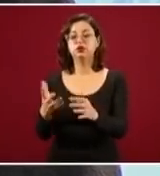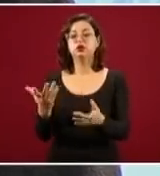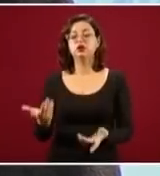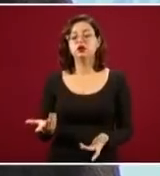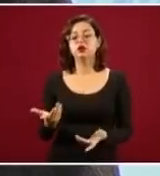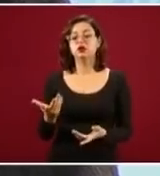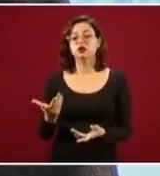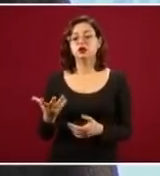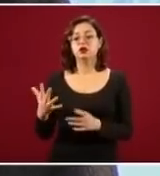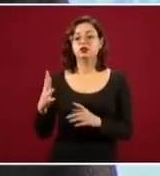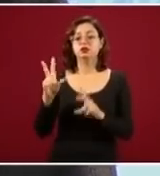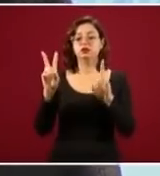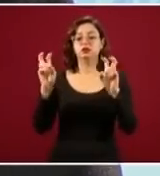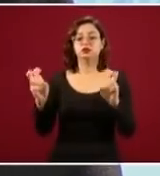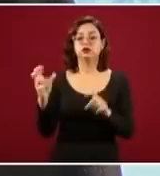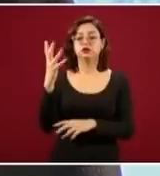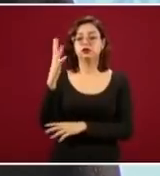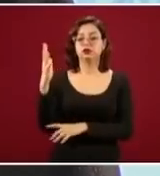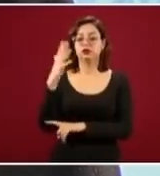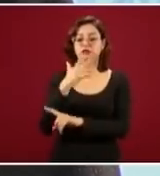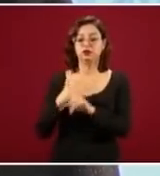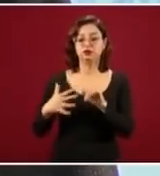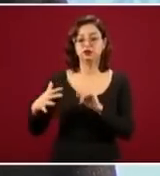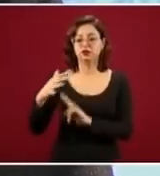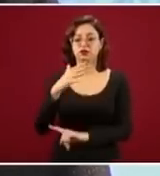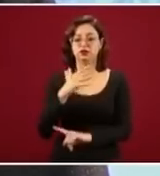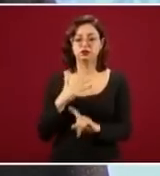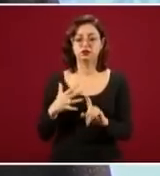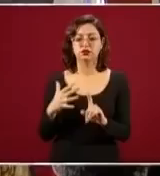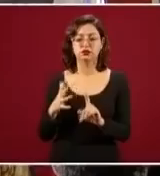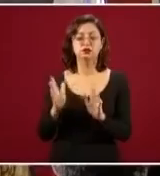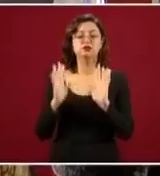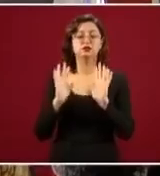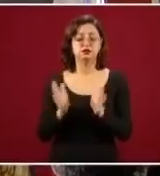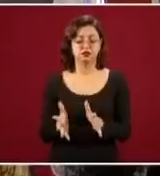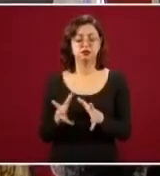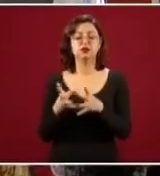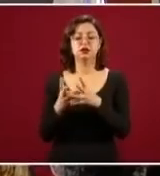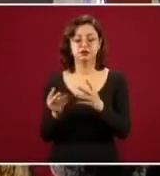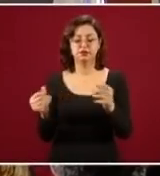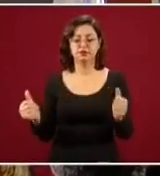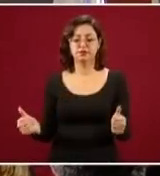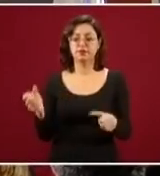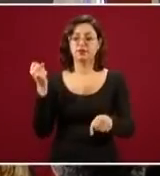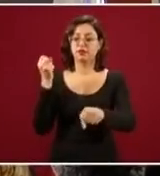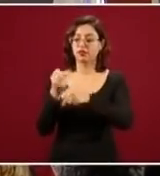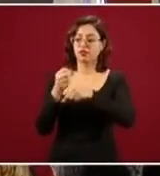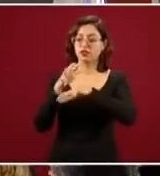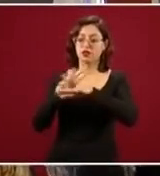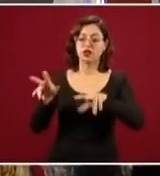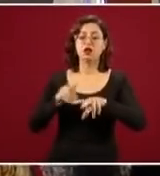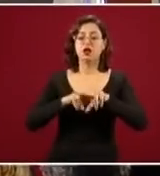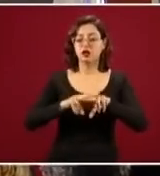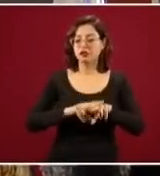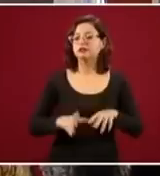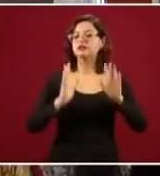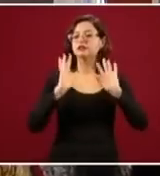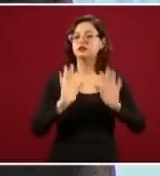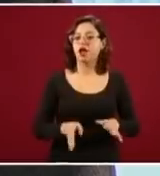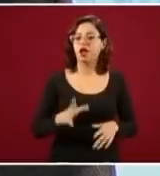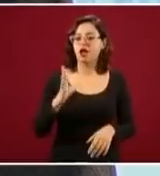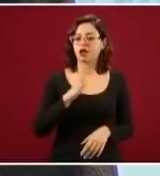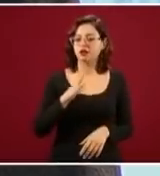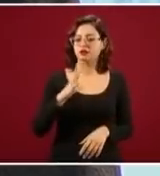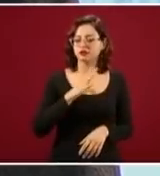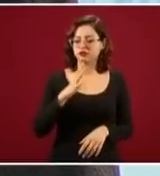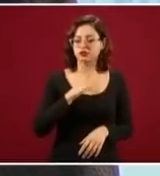parte ambiental está en cierto sentido ya resuelta, porque son las zonas impactadas tanto por el riel existente, por la vía,